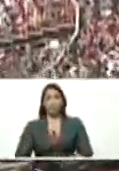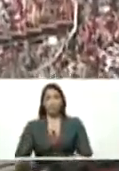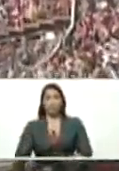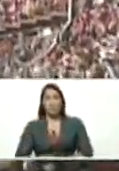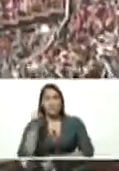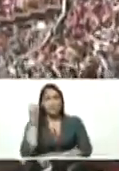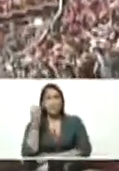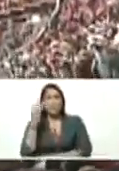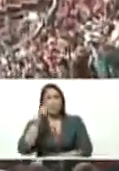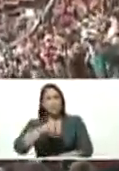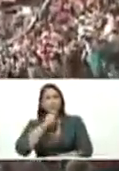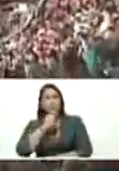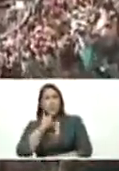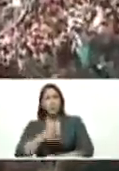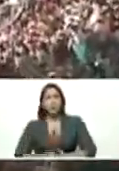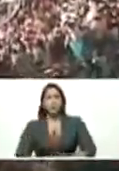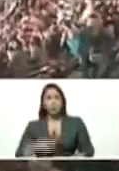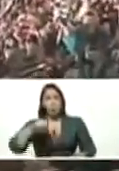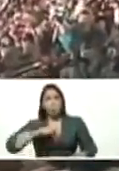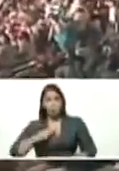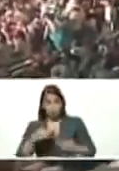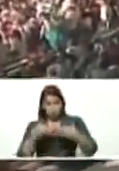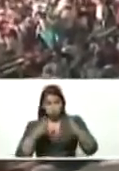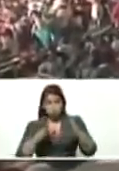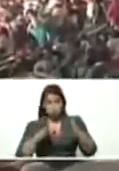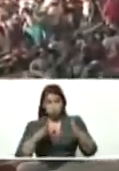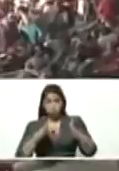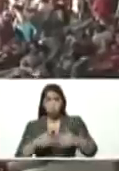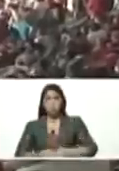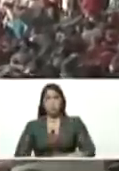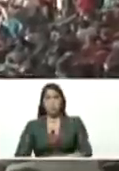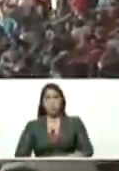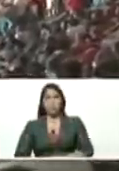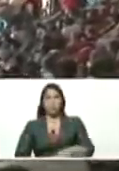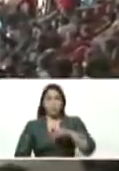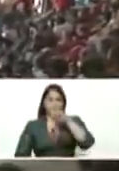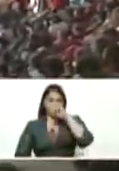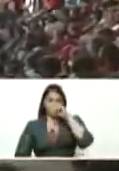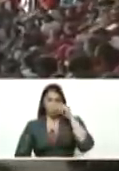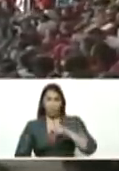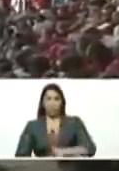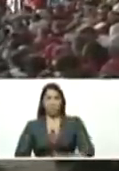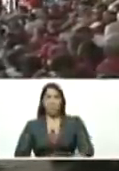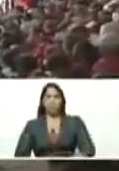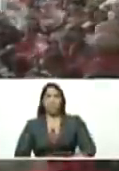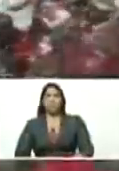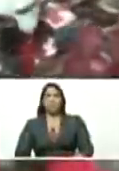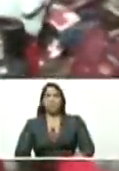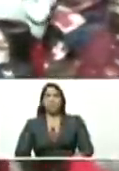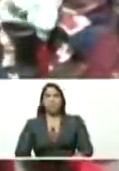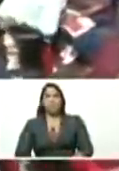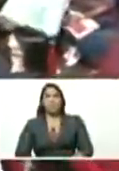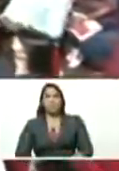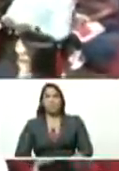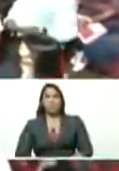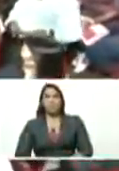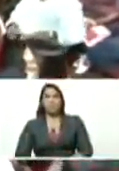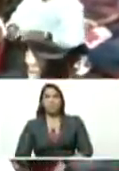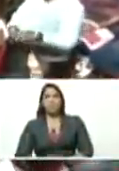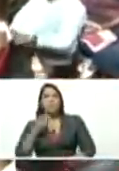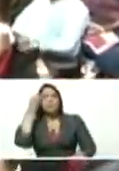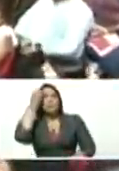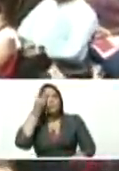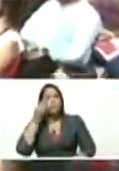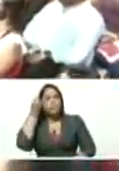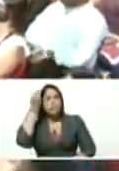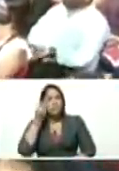congreso tan bonito que hoy se instala qué ha sido pensado